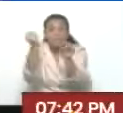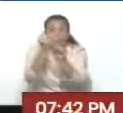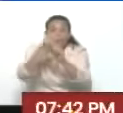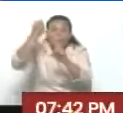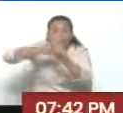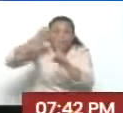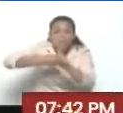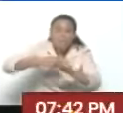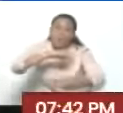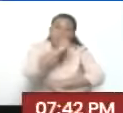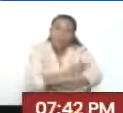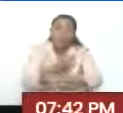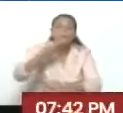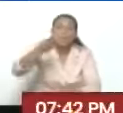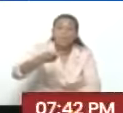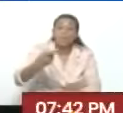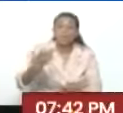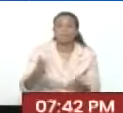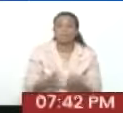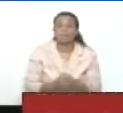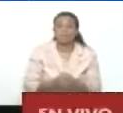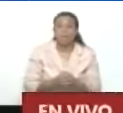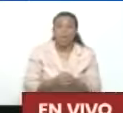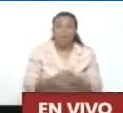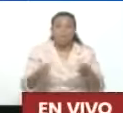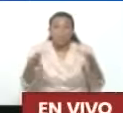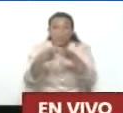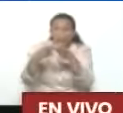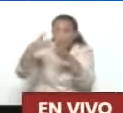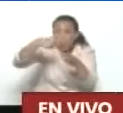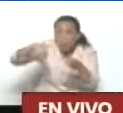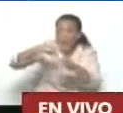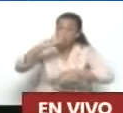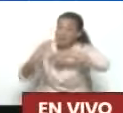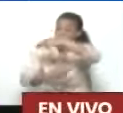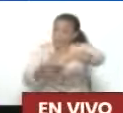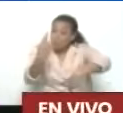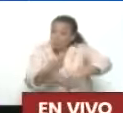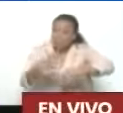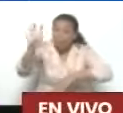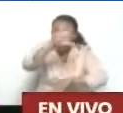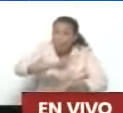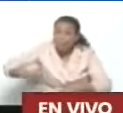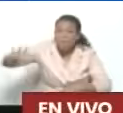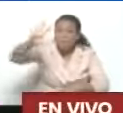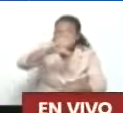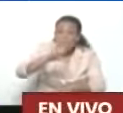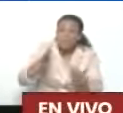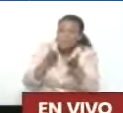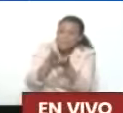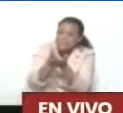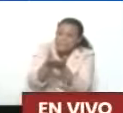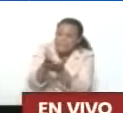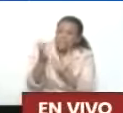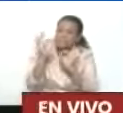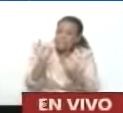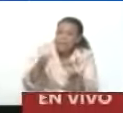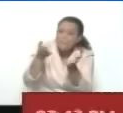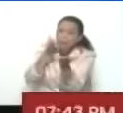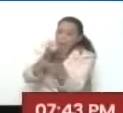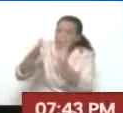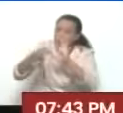por el poder político. Porque la izquierda y el movimiento revolucionario del mundo debe seguir buscando